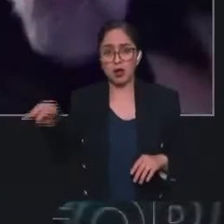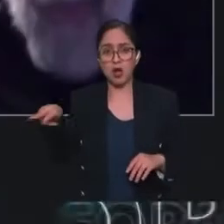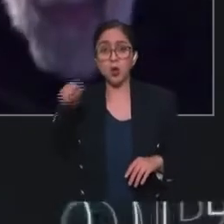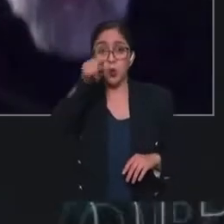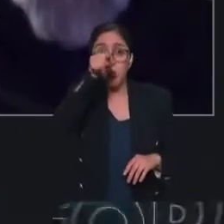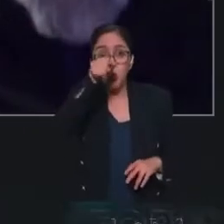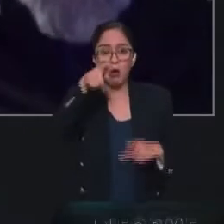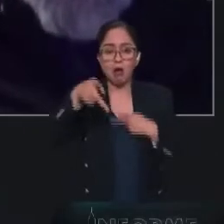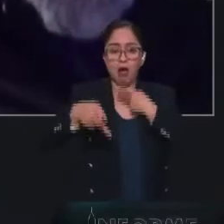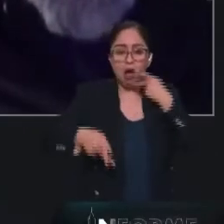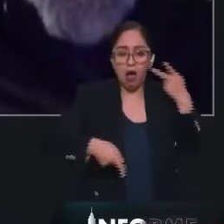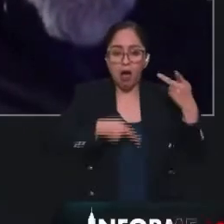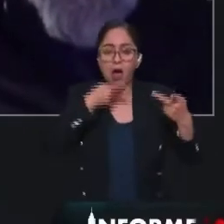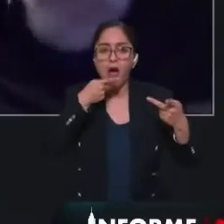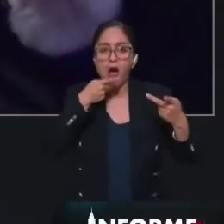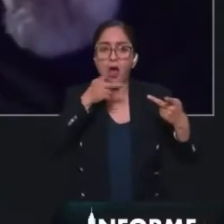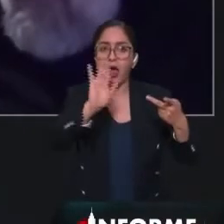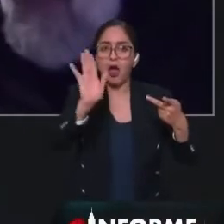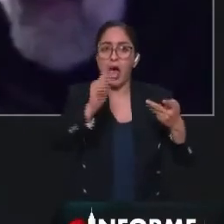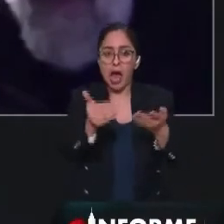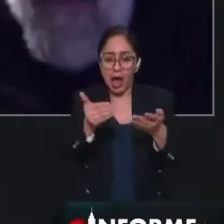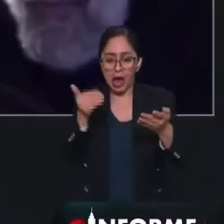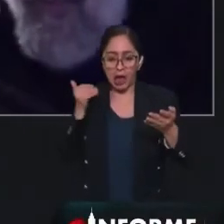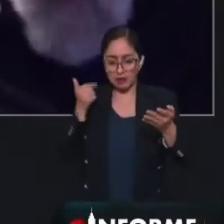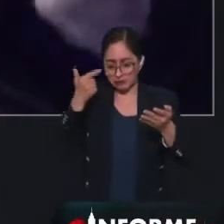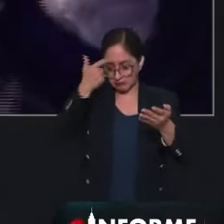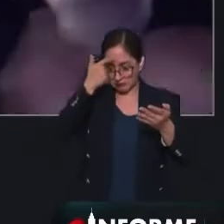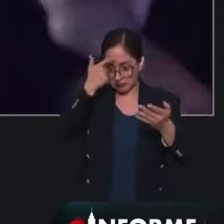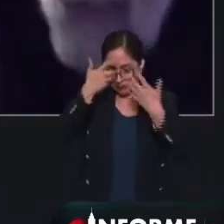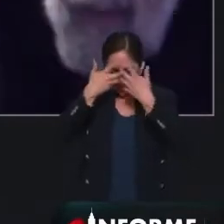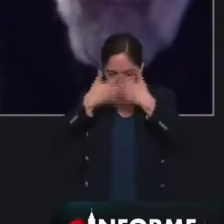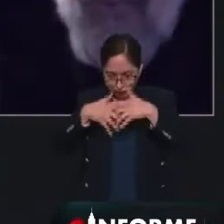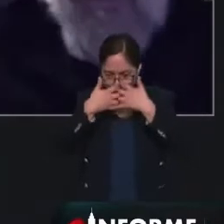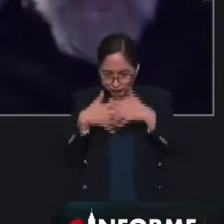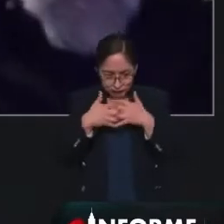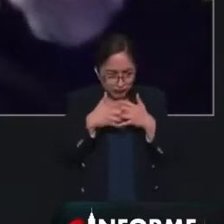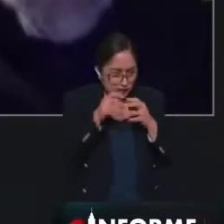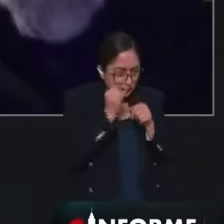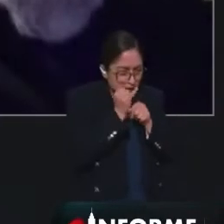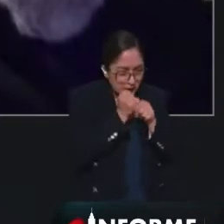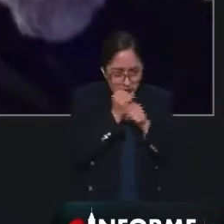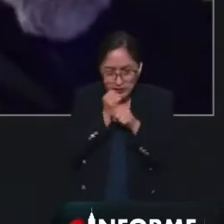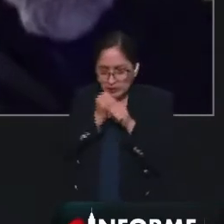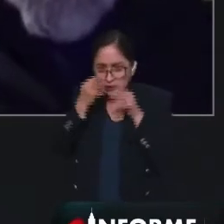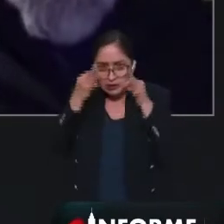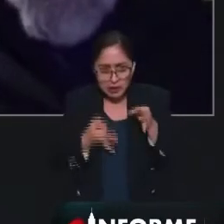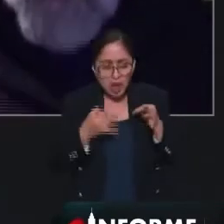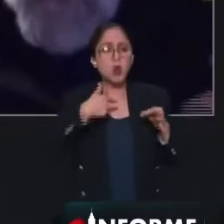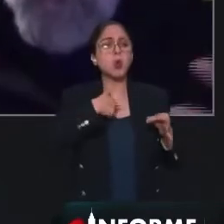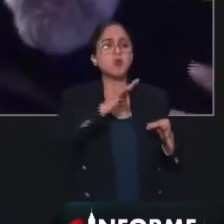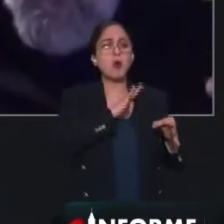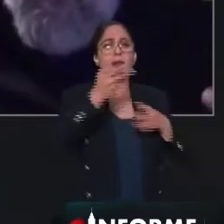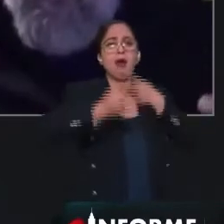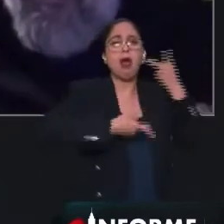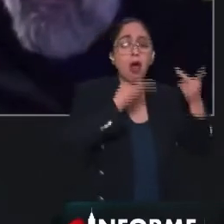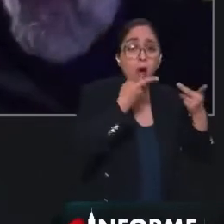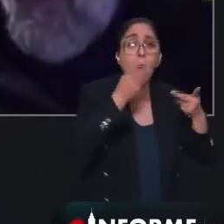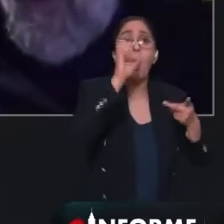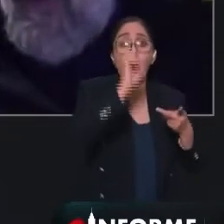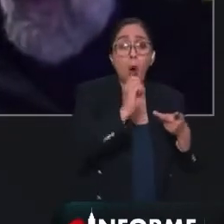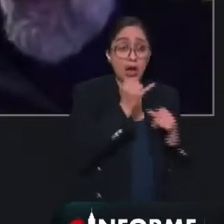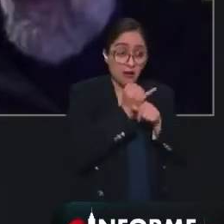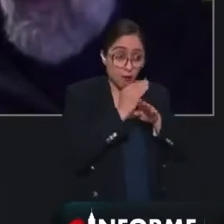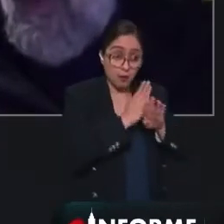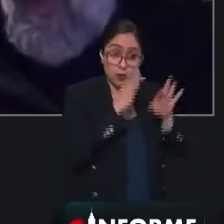a construir razonamientos, a tratar de informarse o de desinformarse. Pero